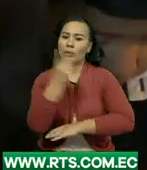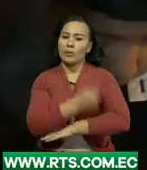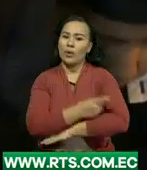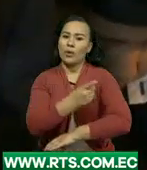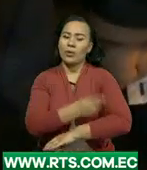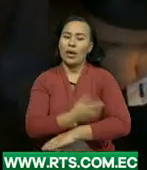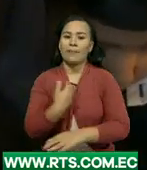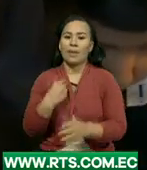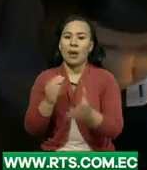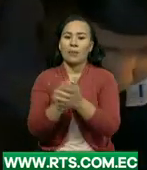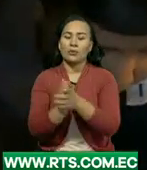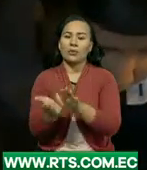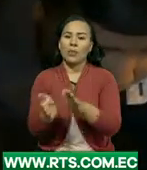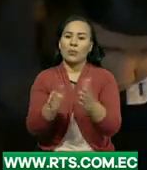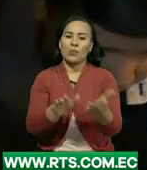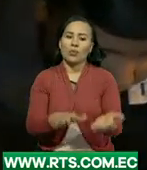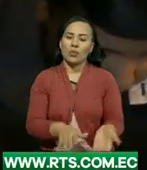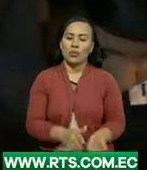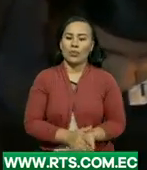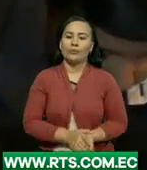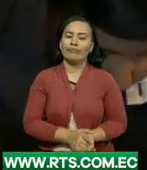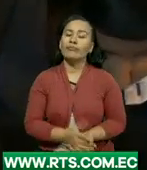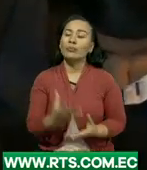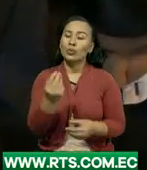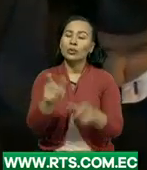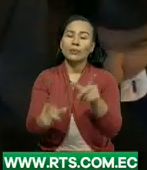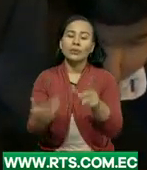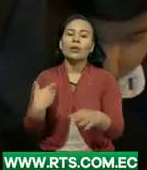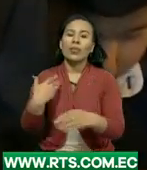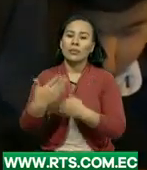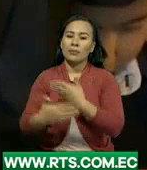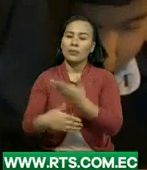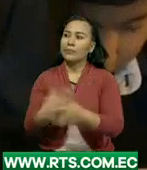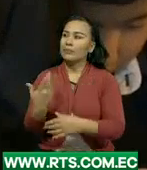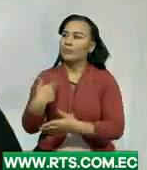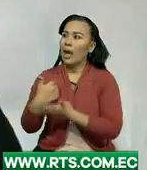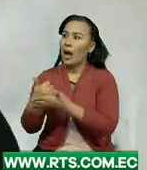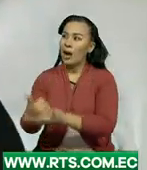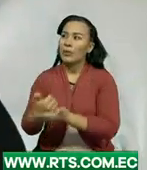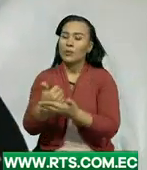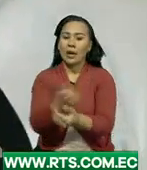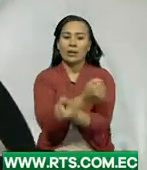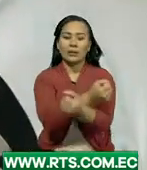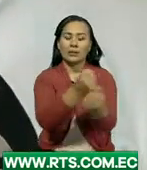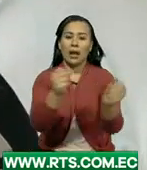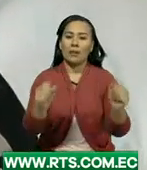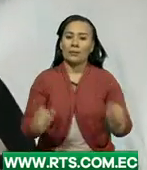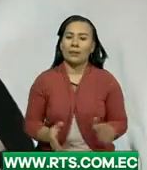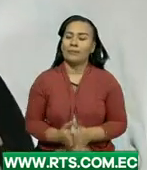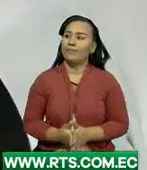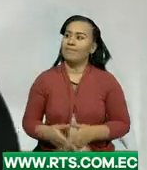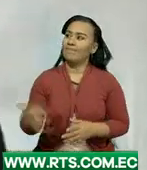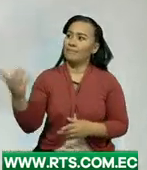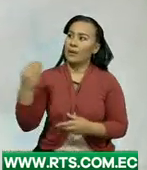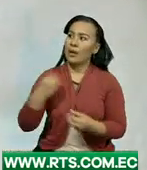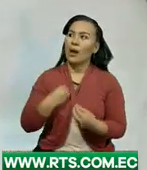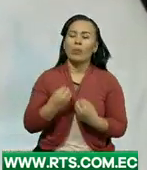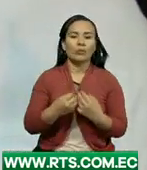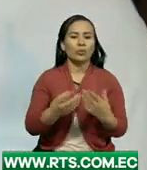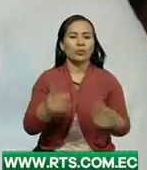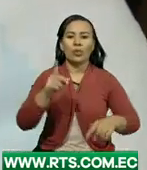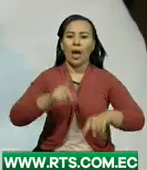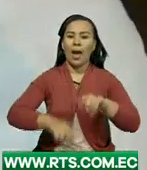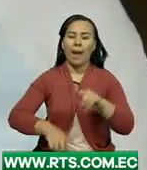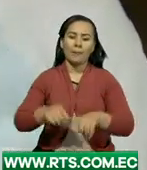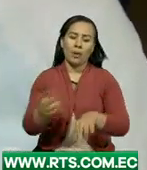lugar. Y así a muchas personas más también que me tocó ayudar a rescatar. Tuvimos muchas pérdidas, muchos amigos se